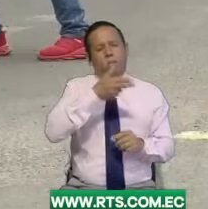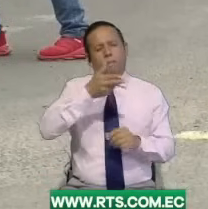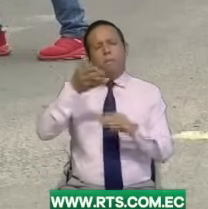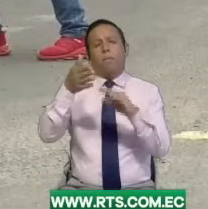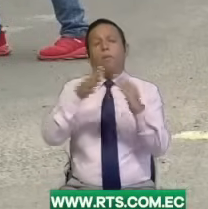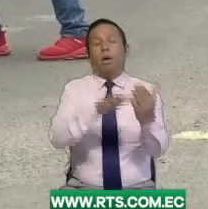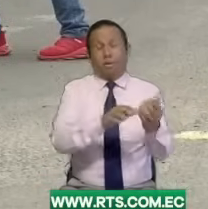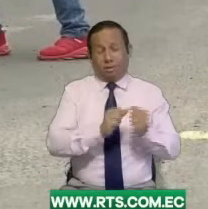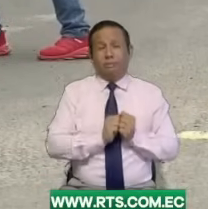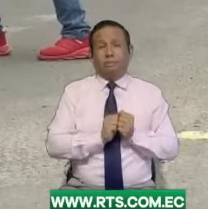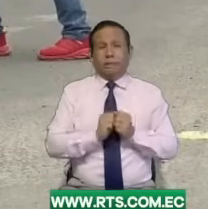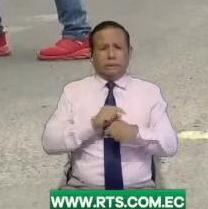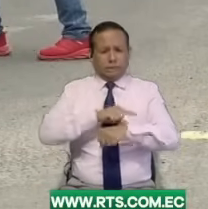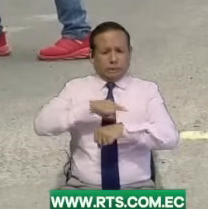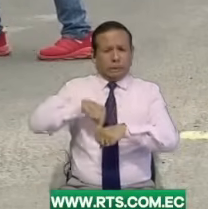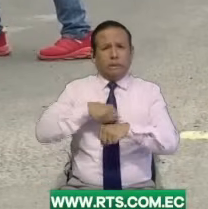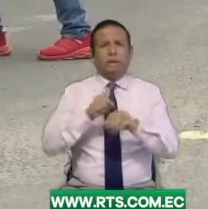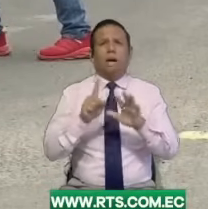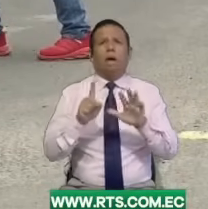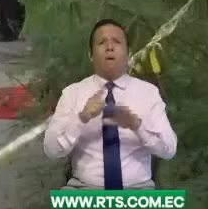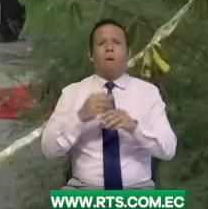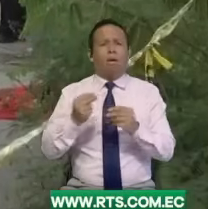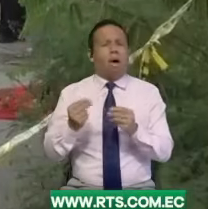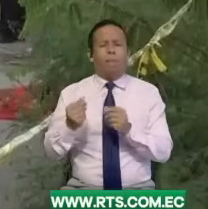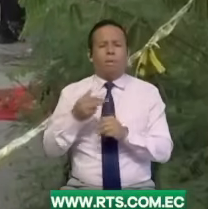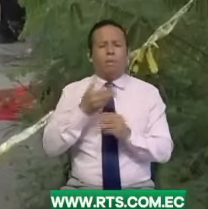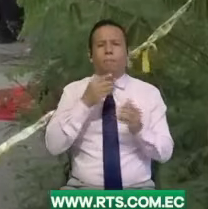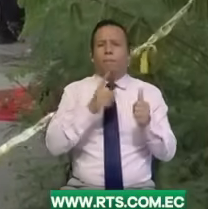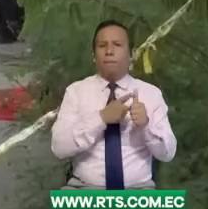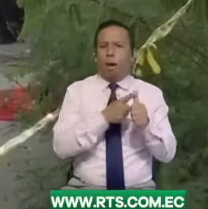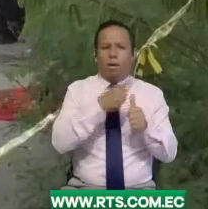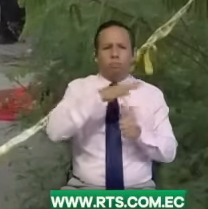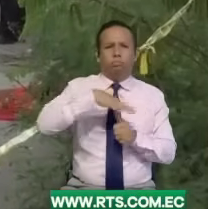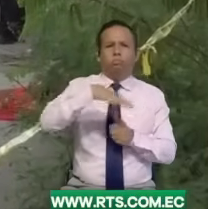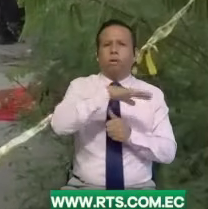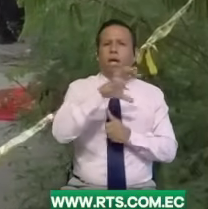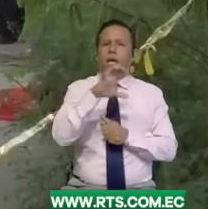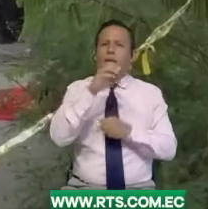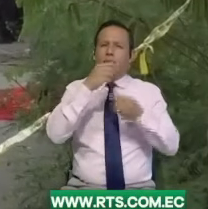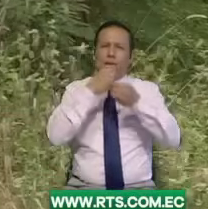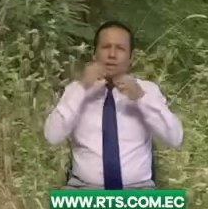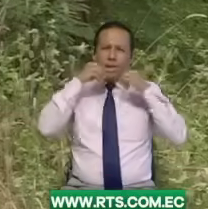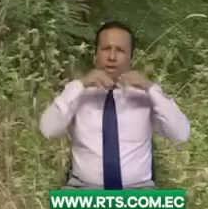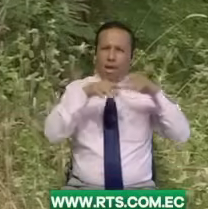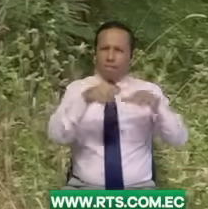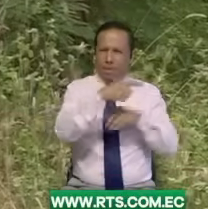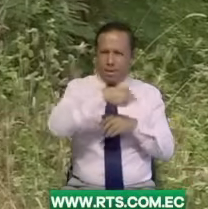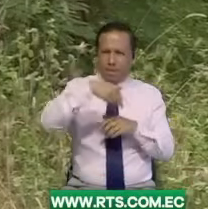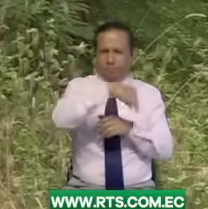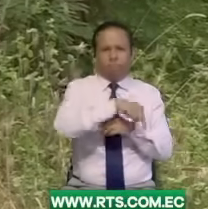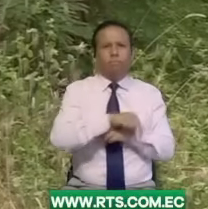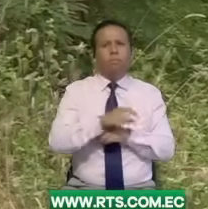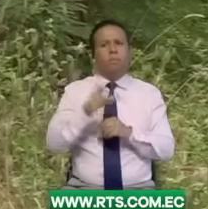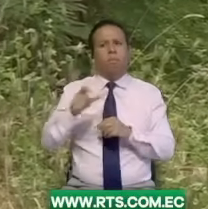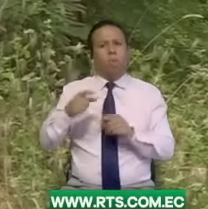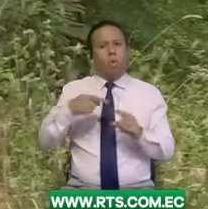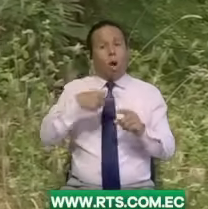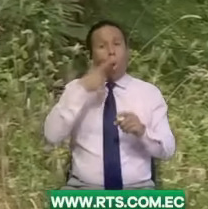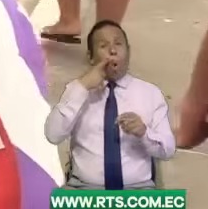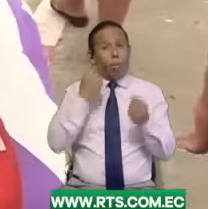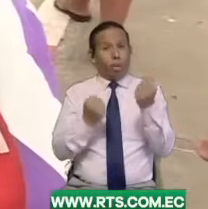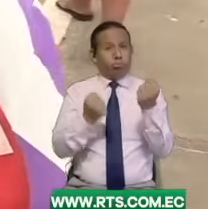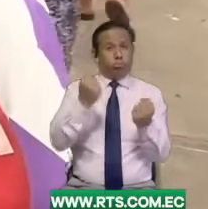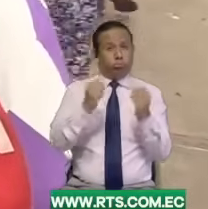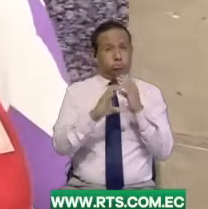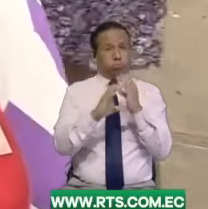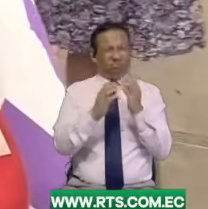ataques violentos en Manta, provincia de Manabí. El primer hecho ocurrió en el barrio 15 de septiembre. Sicarios asesinaron al conductor de un tanquero. Es